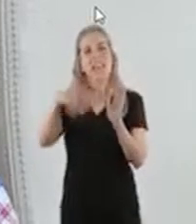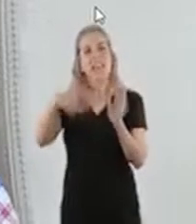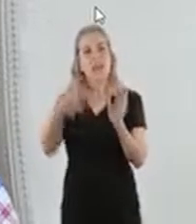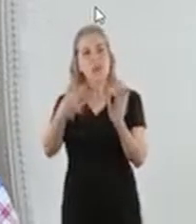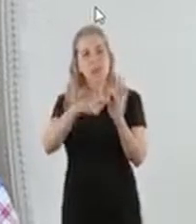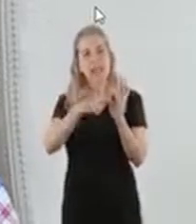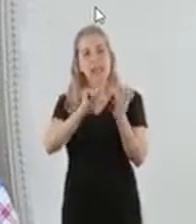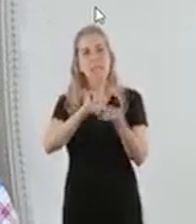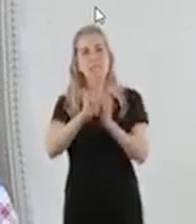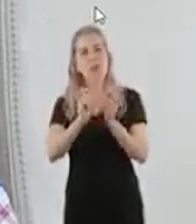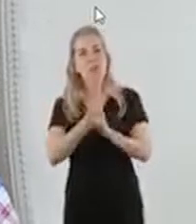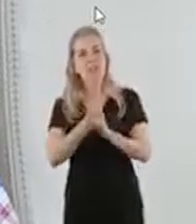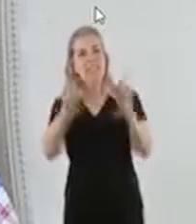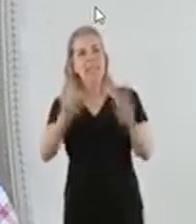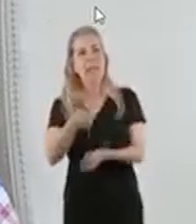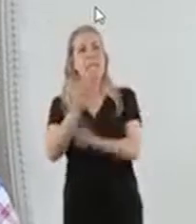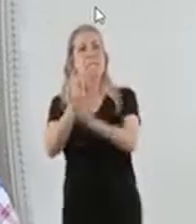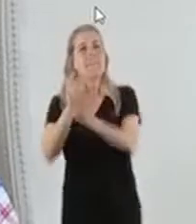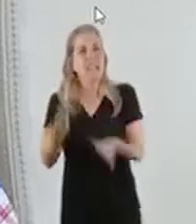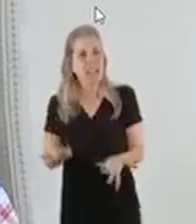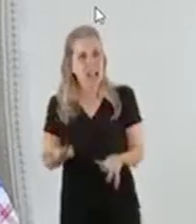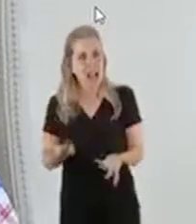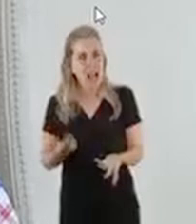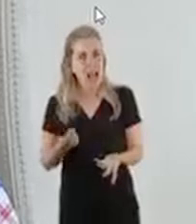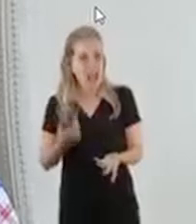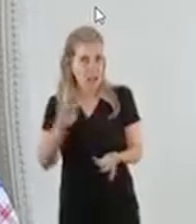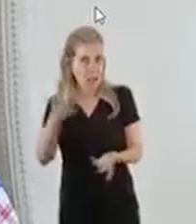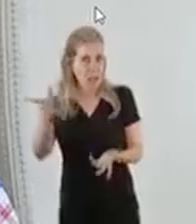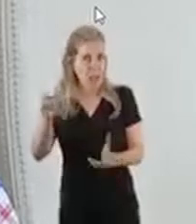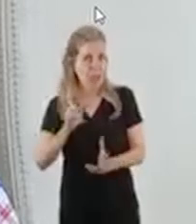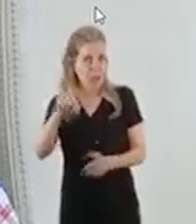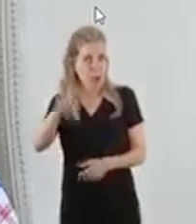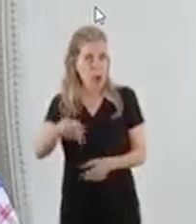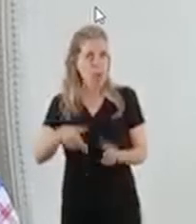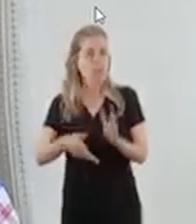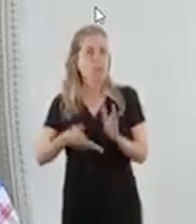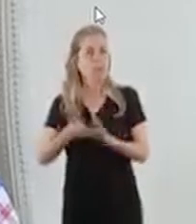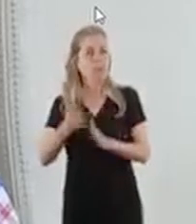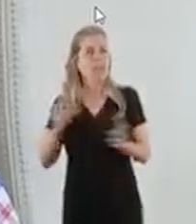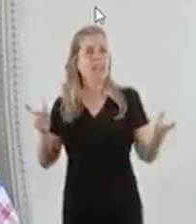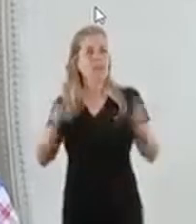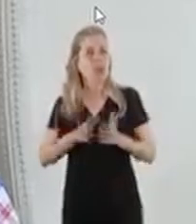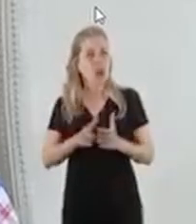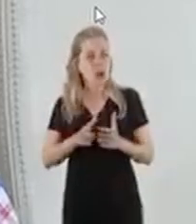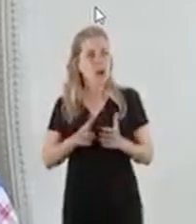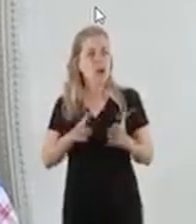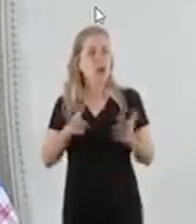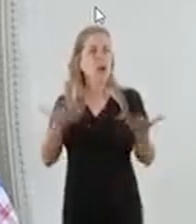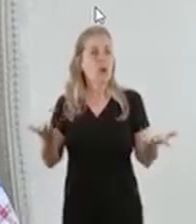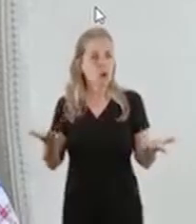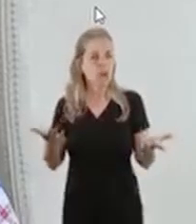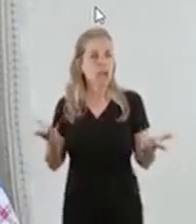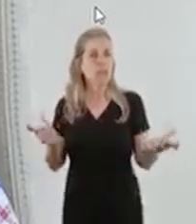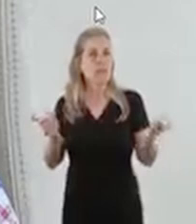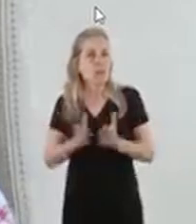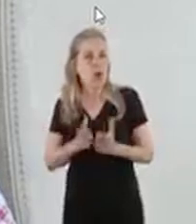la posibilidad de que esto se modifique teniendo en cuenta las reuniones que va a llevar a cabo hoy el ministro Guillermo Francos tanto con el